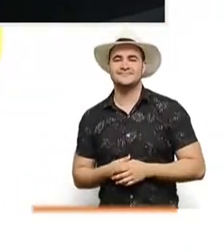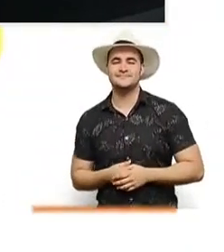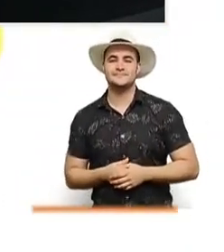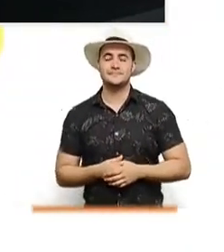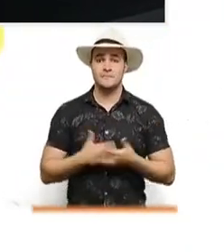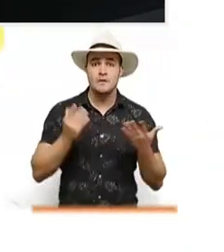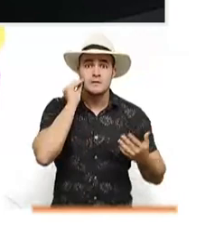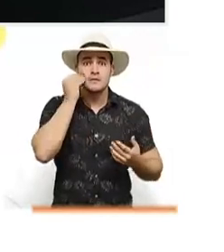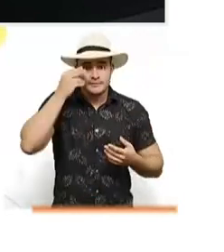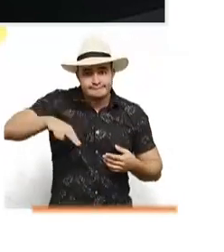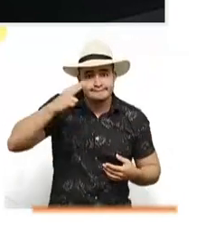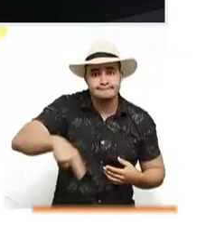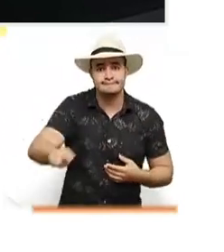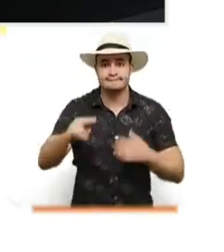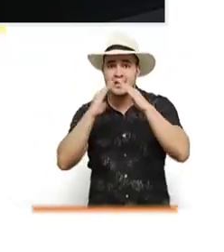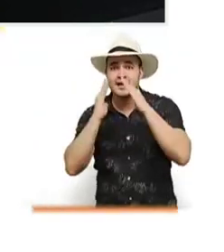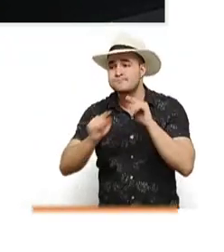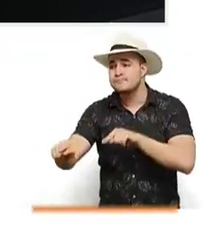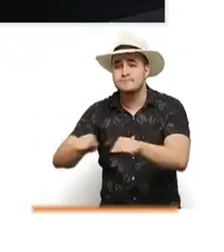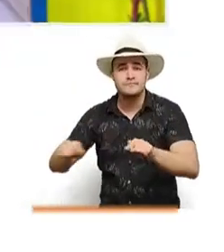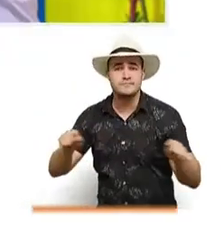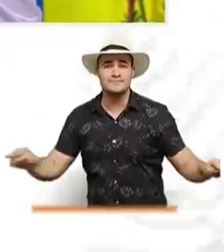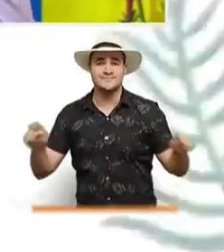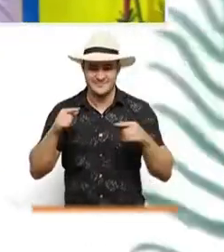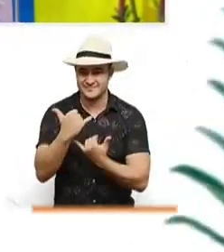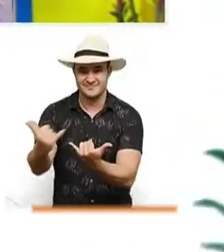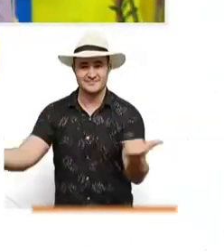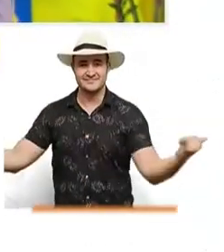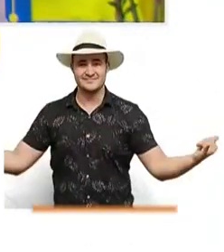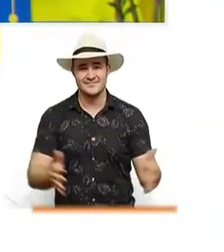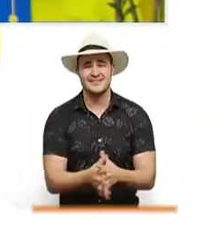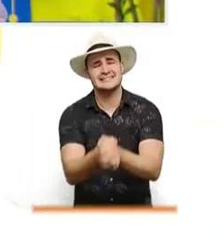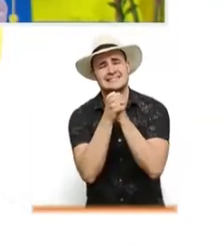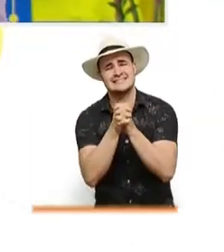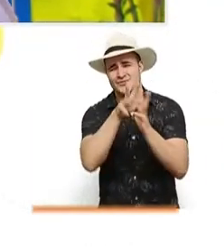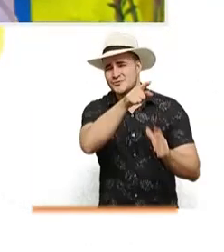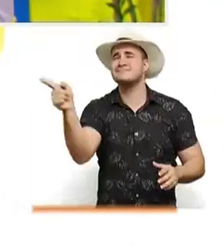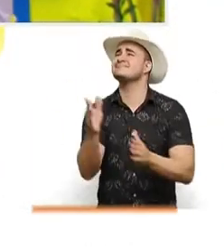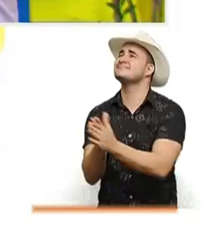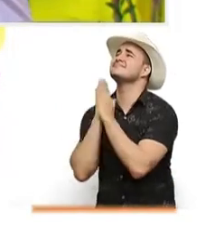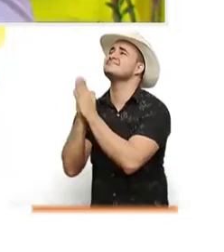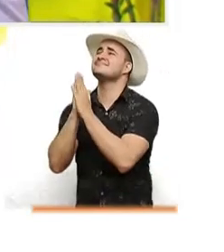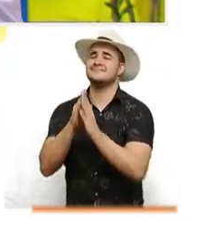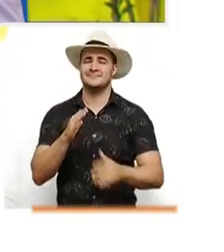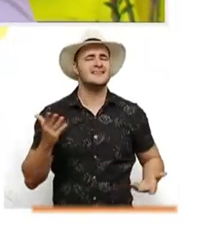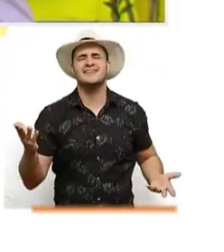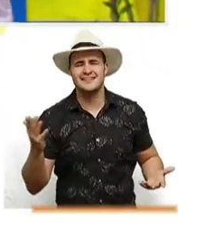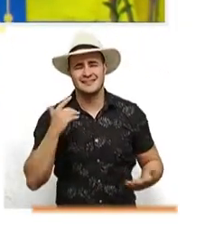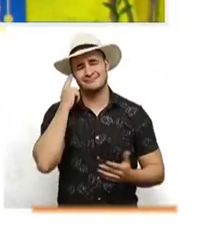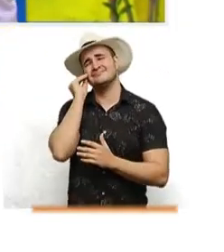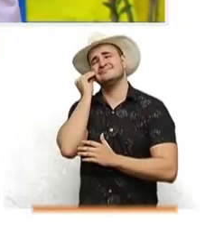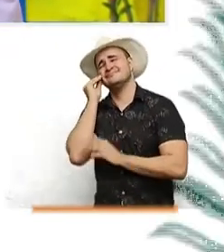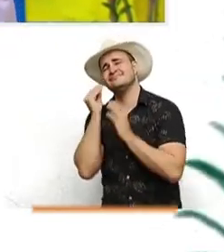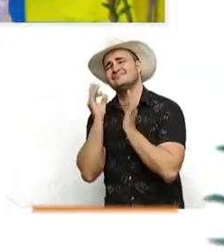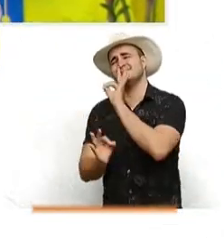Los nietos que hay en sus casas, implórenle al Dios del cielo que les conserven